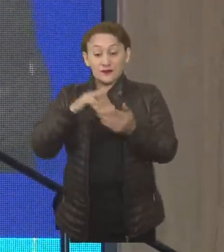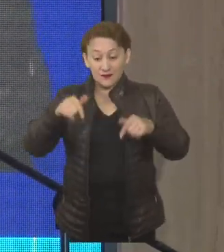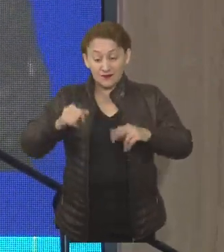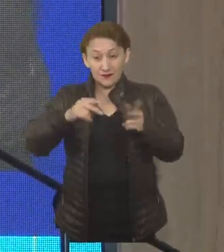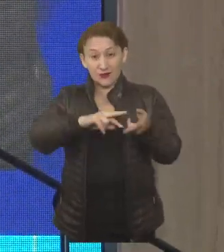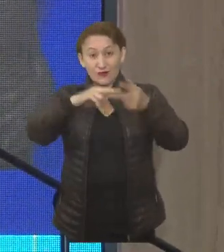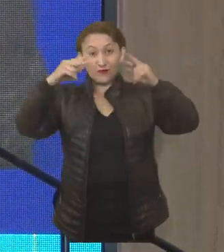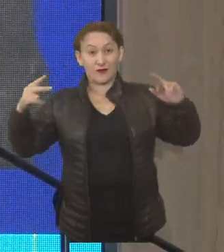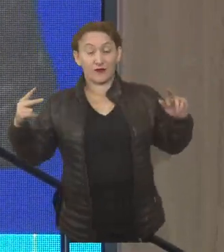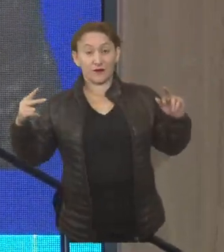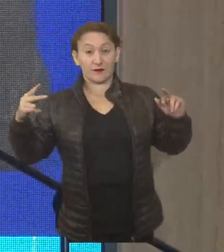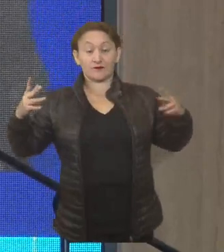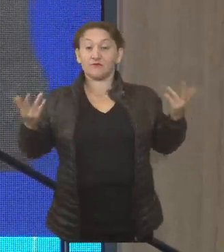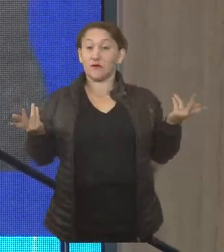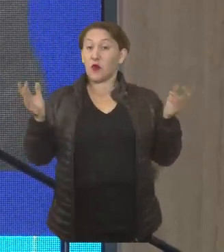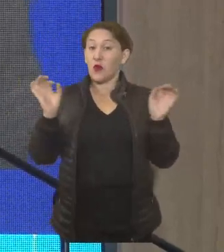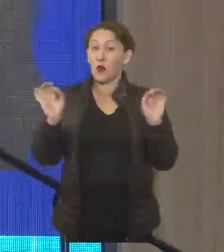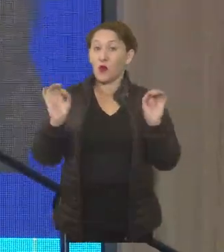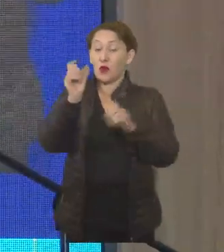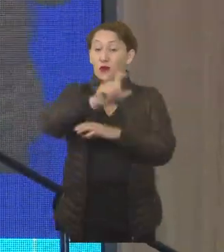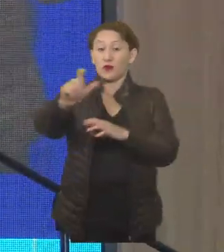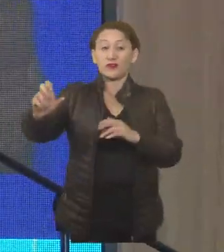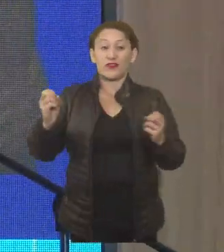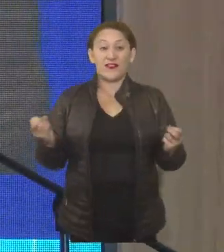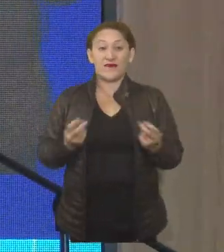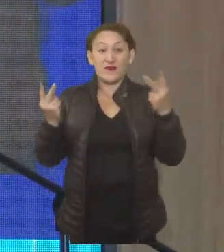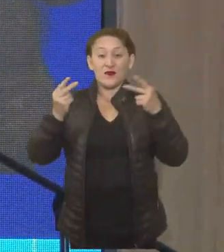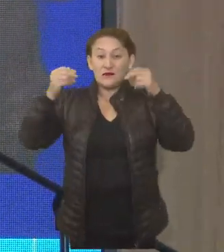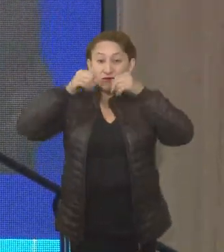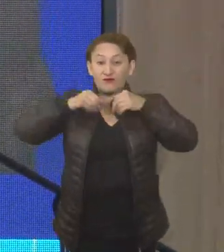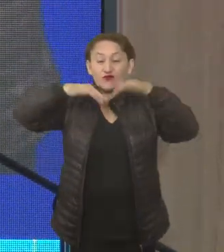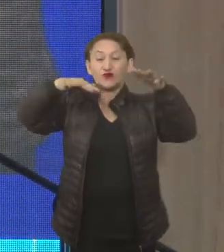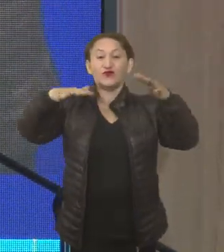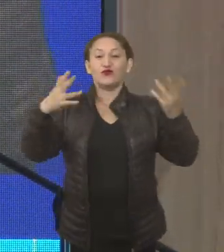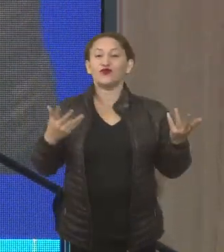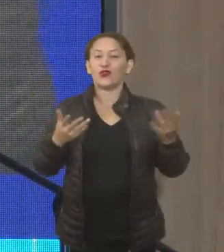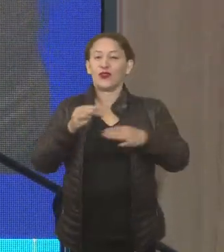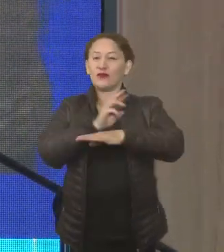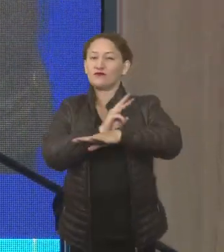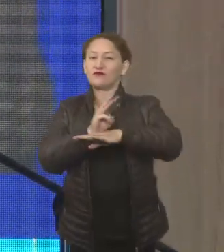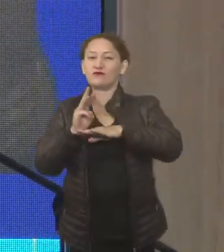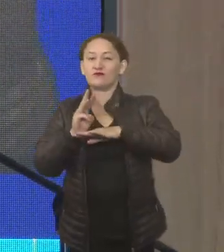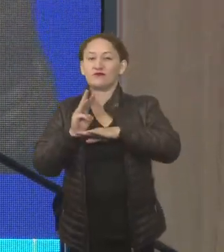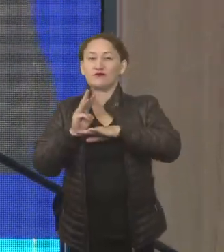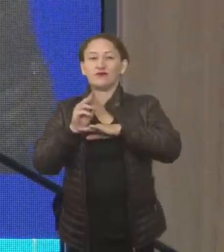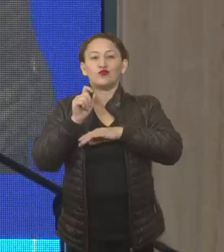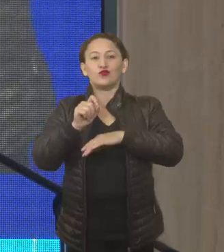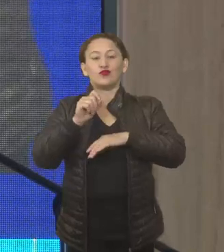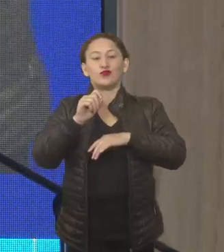en Corferias y quienes están desde la transmisión vía streaming desde la página